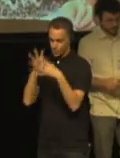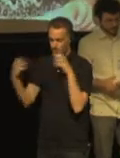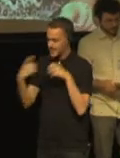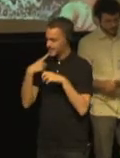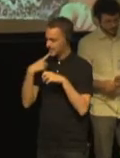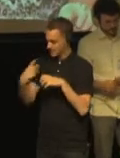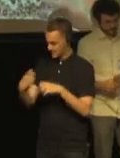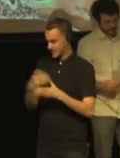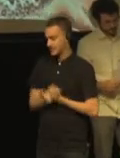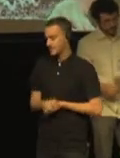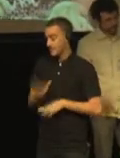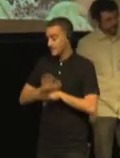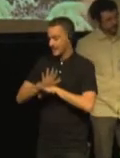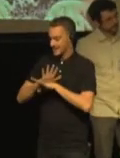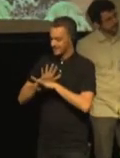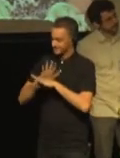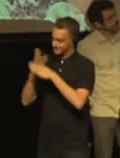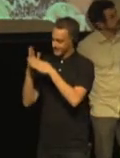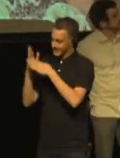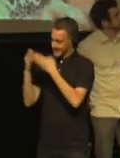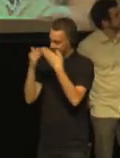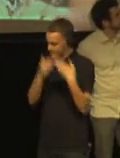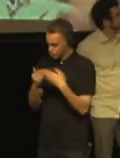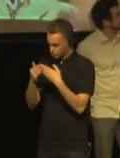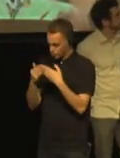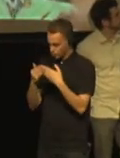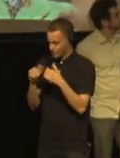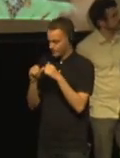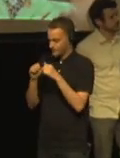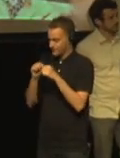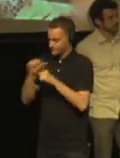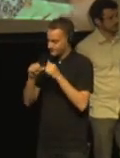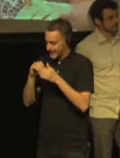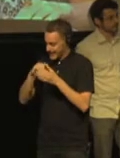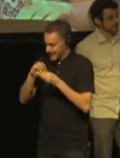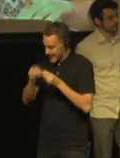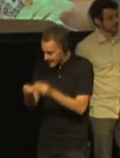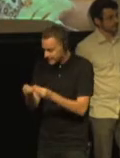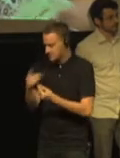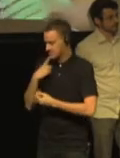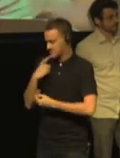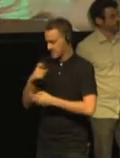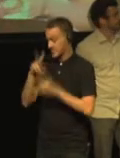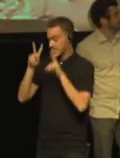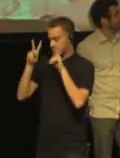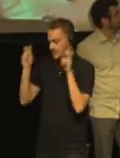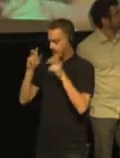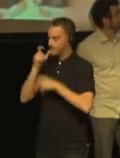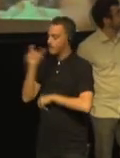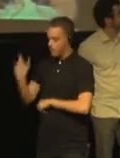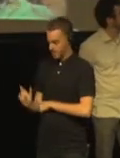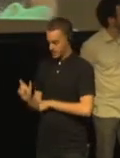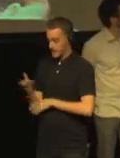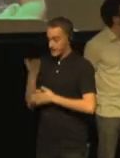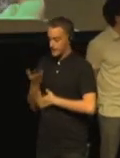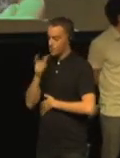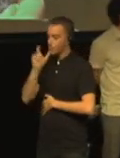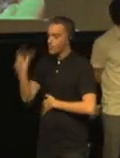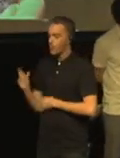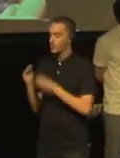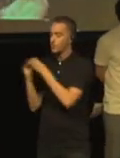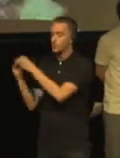otros estados que formaban parte del estudio. O sea que sería muy útil, digamos, a desarrollar un glosario compartido. Seguramente